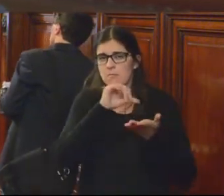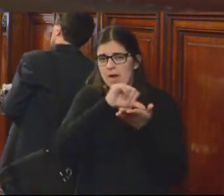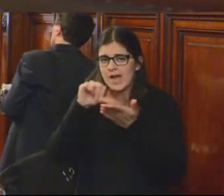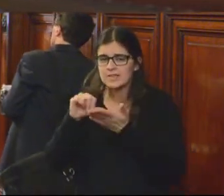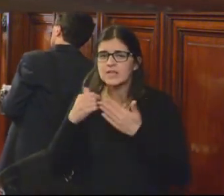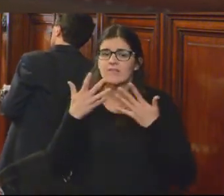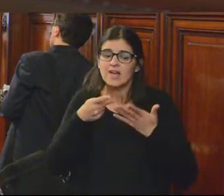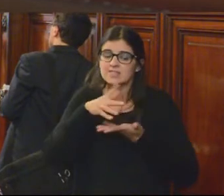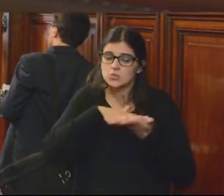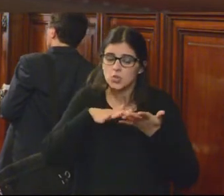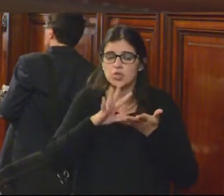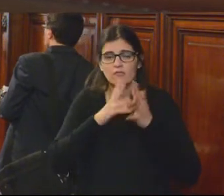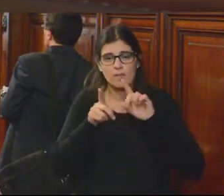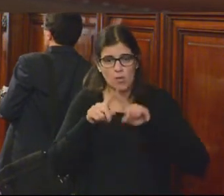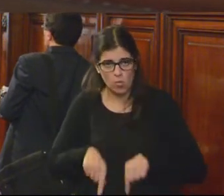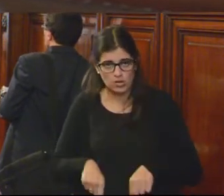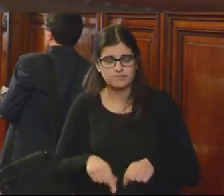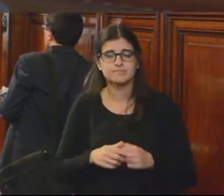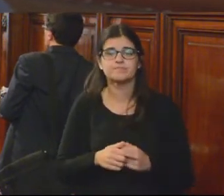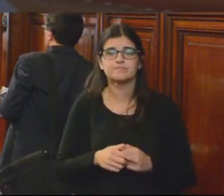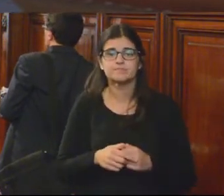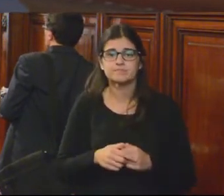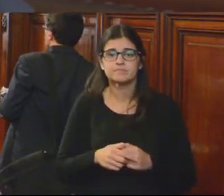estado en esta situación.